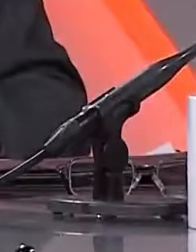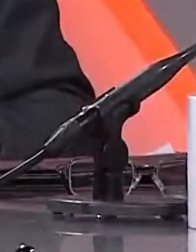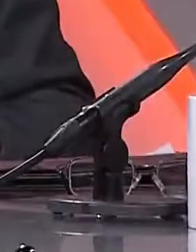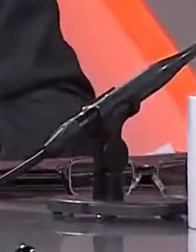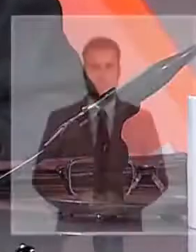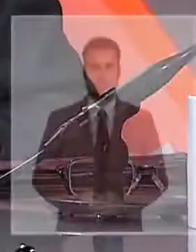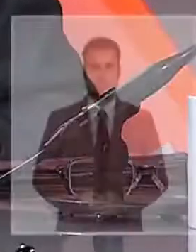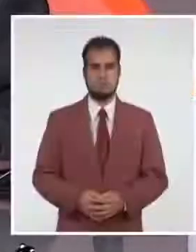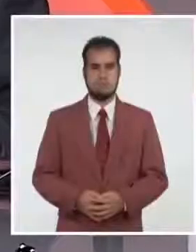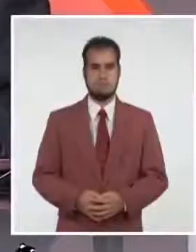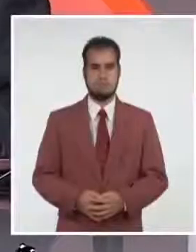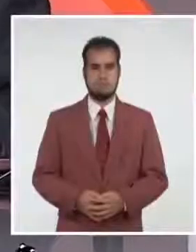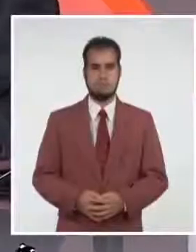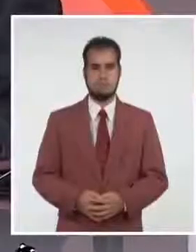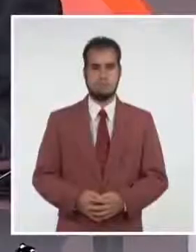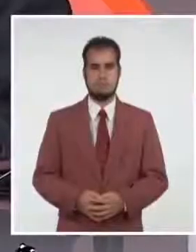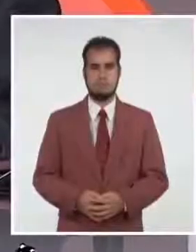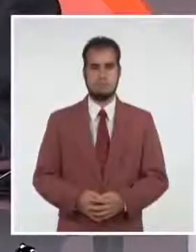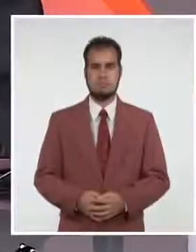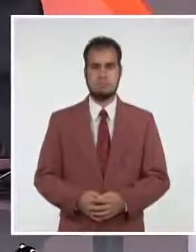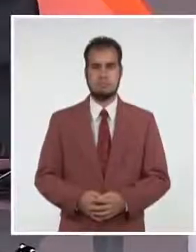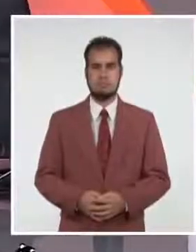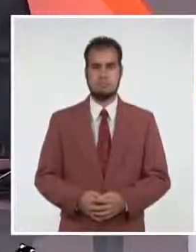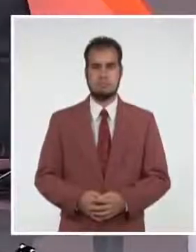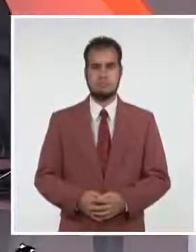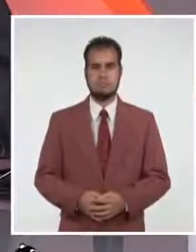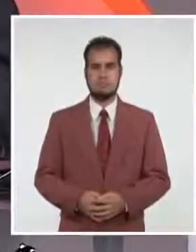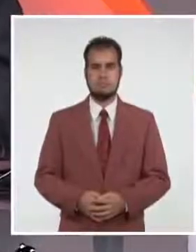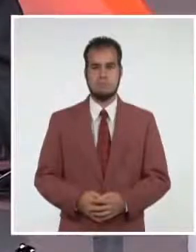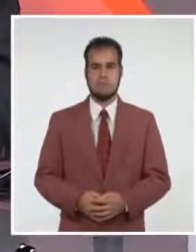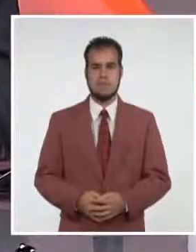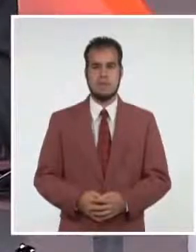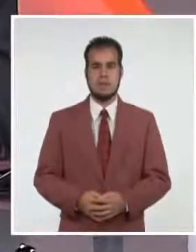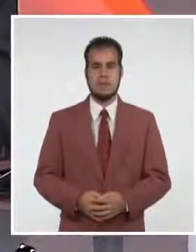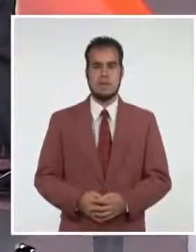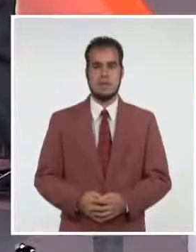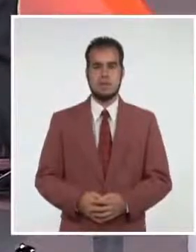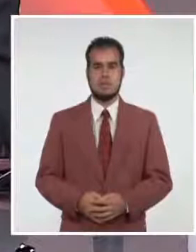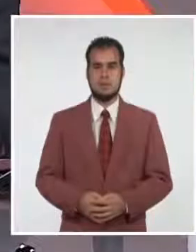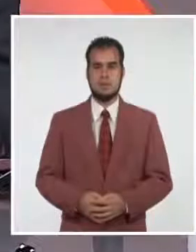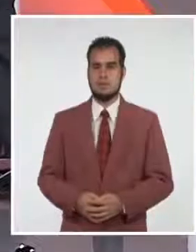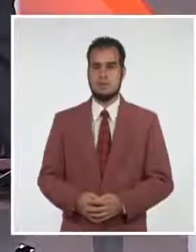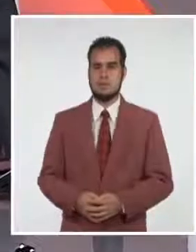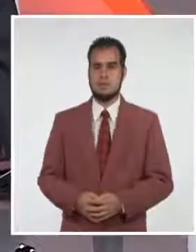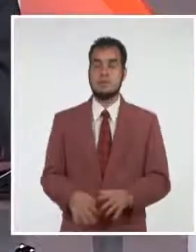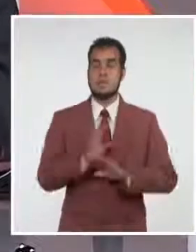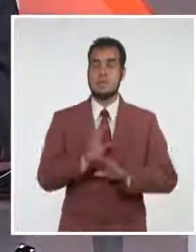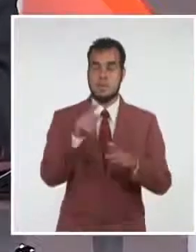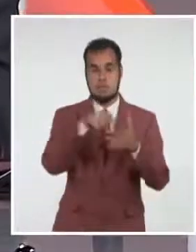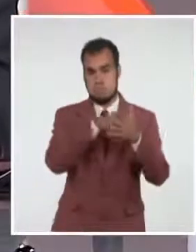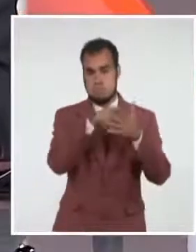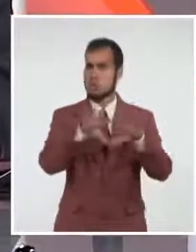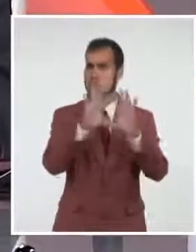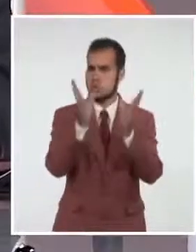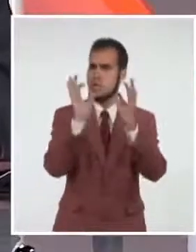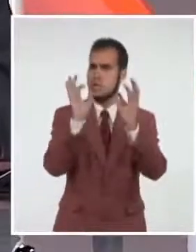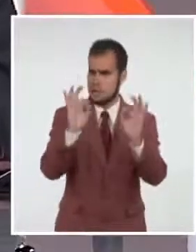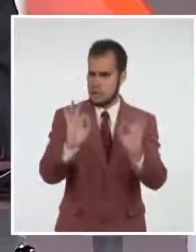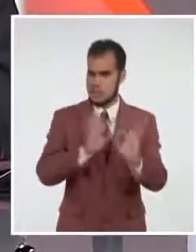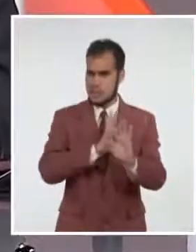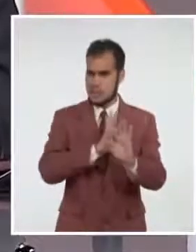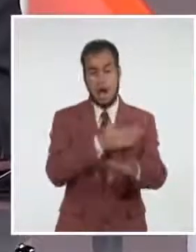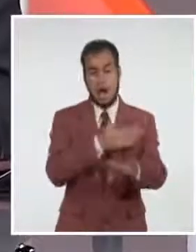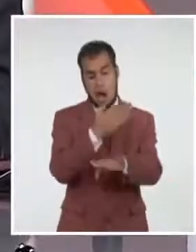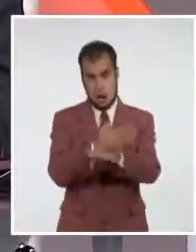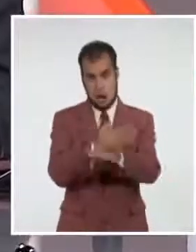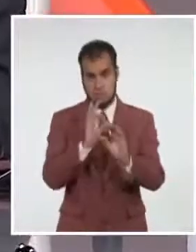Bueno, y esta situación en la que estamos, las proyecciones que hay hacia el futuro, pues han llevado a decisiones en